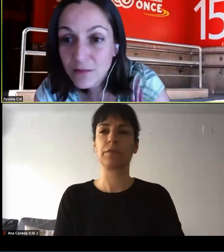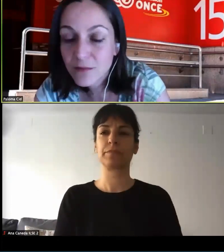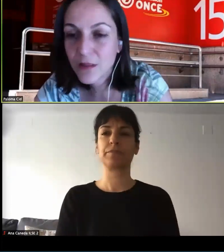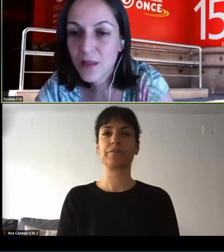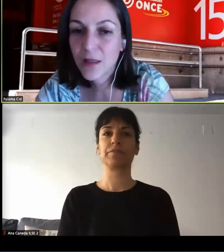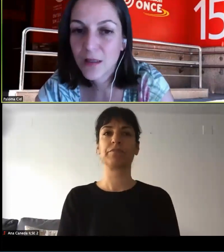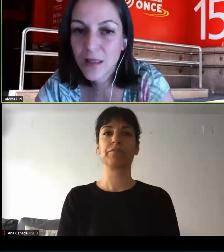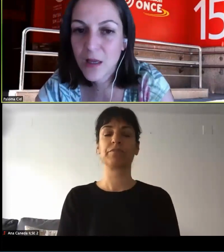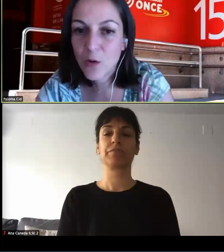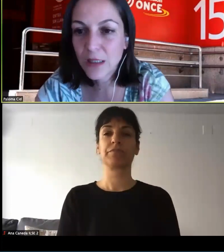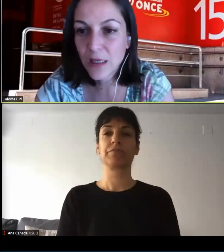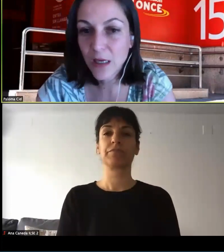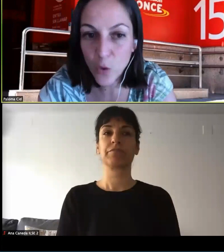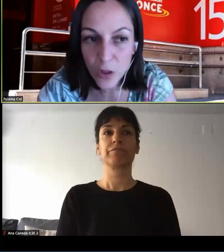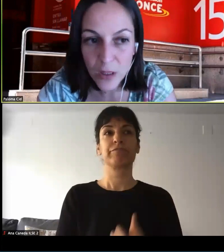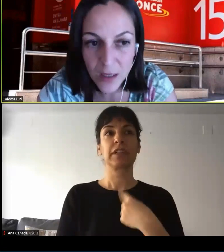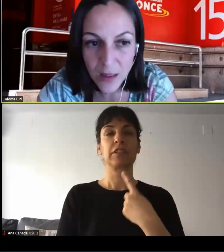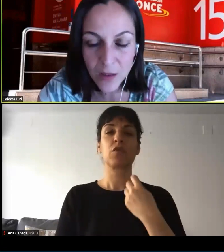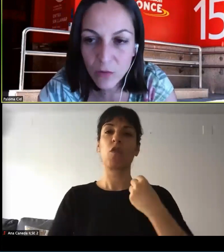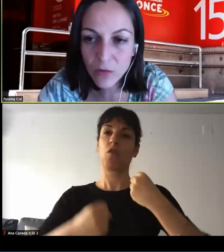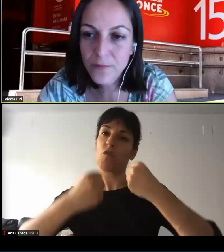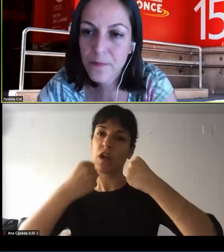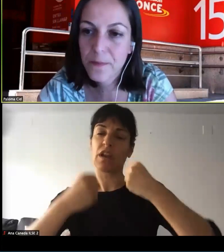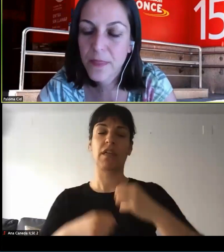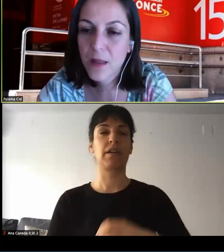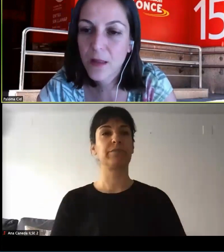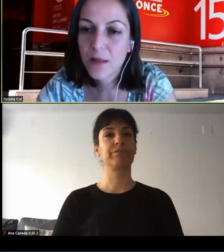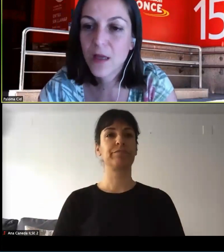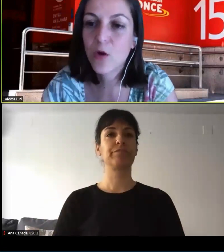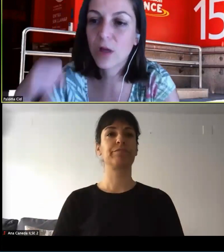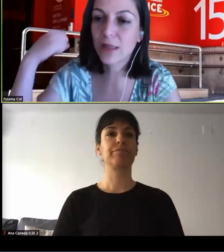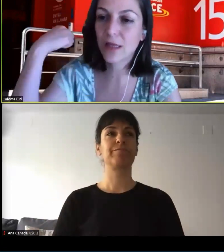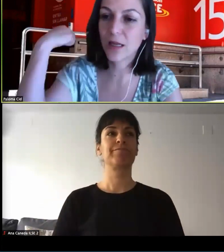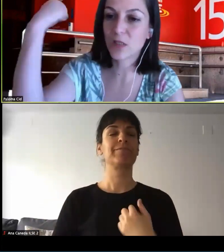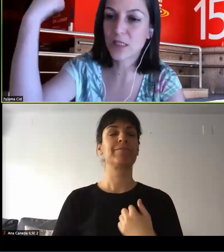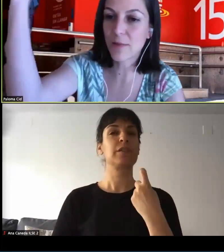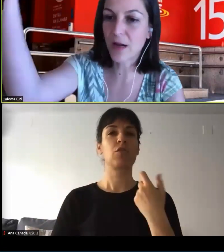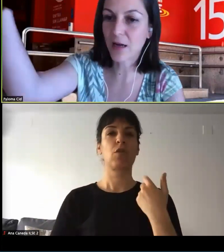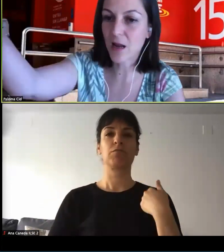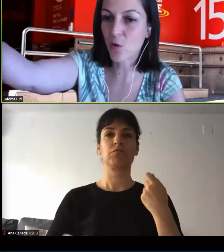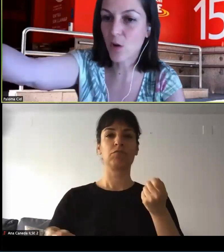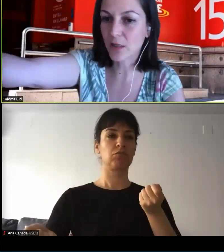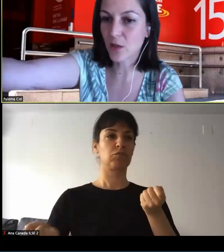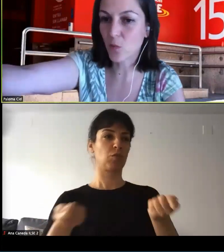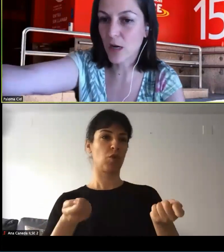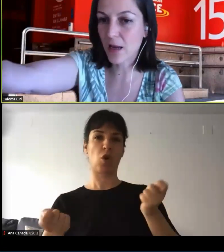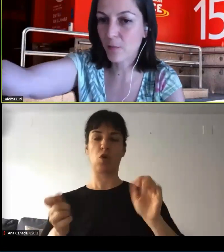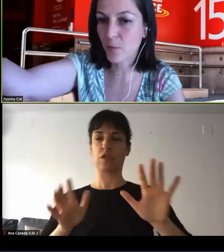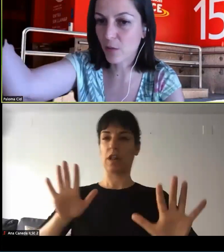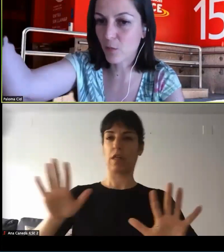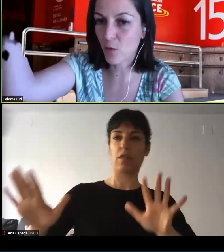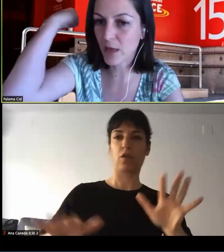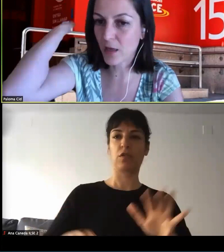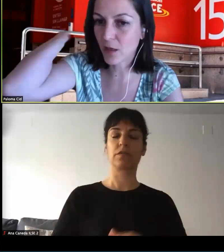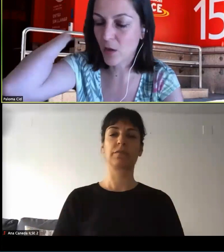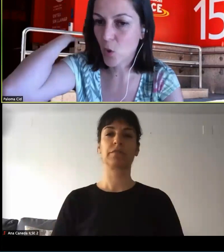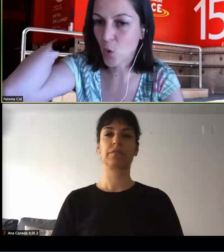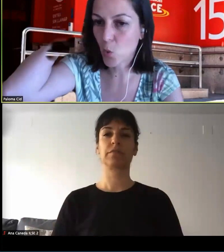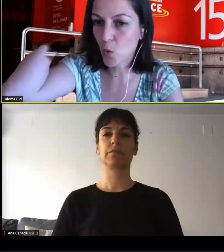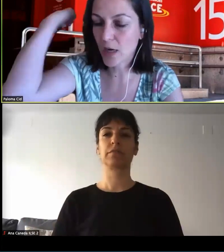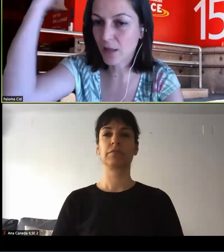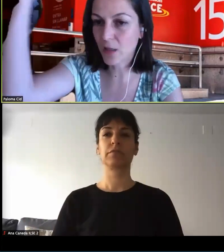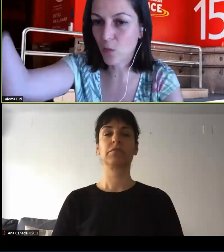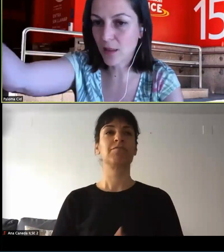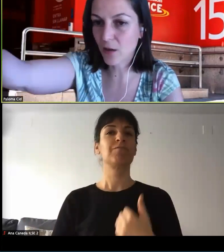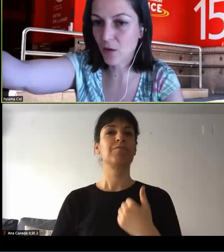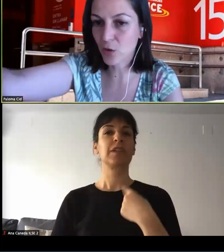fuerza, tengo que tener coordinación, tengo que tener lo que se llama rango articular, poder mover